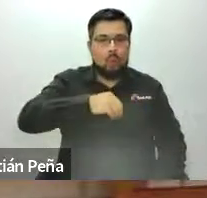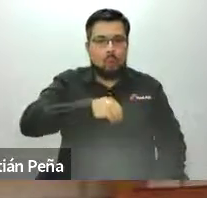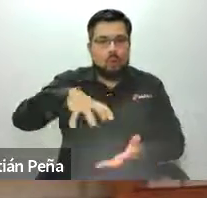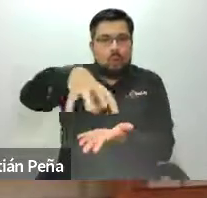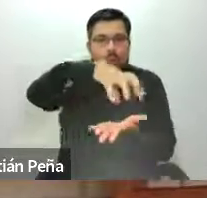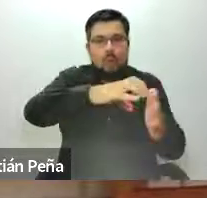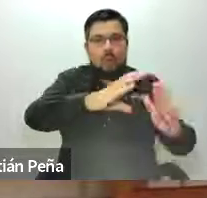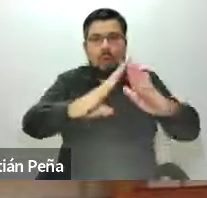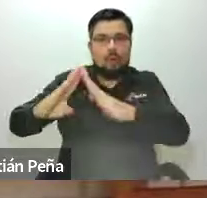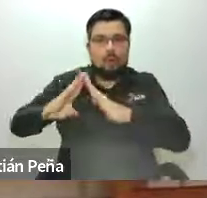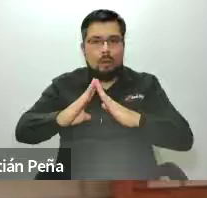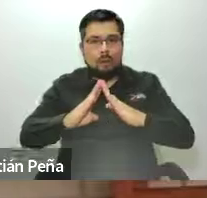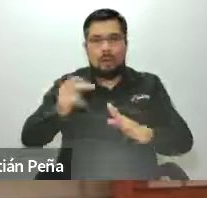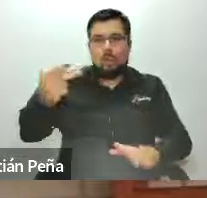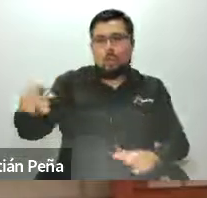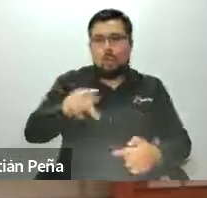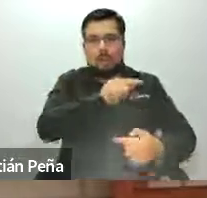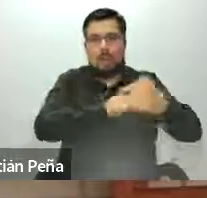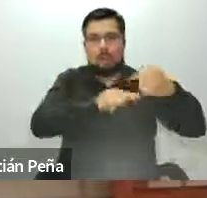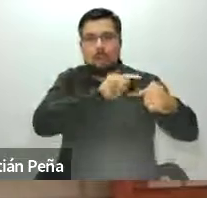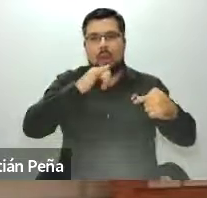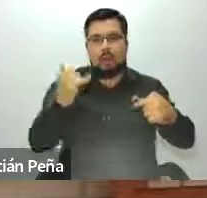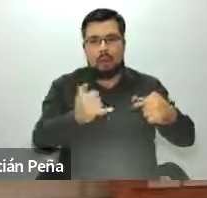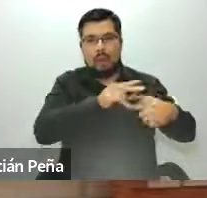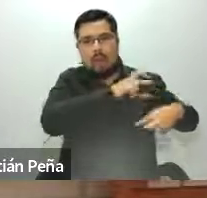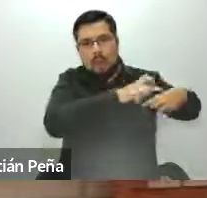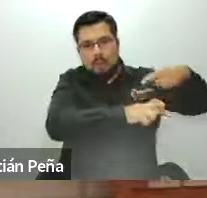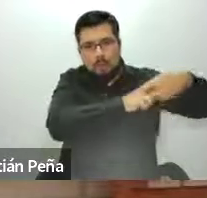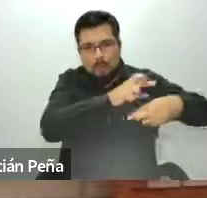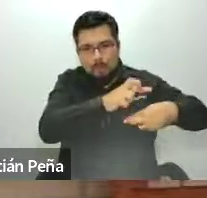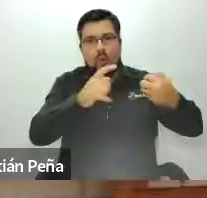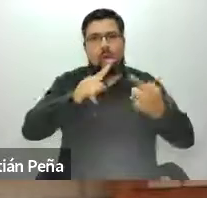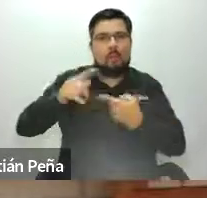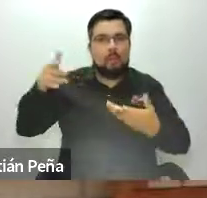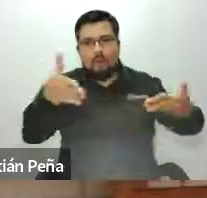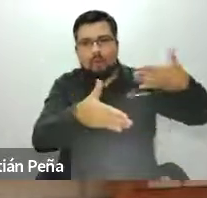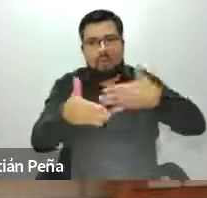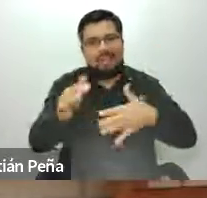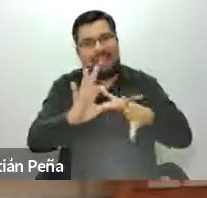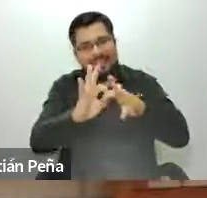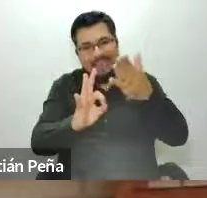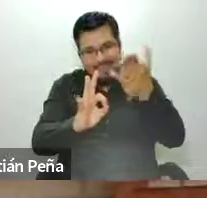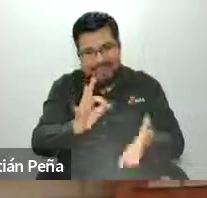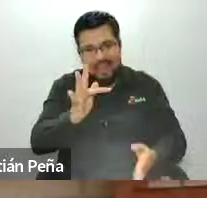su historia y el patrimonio para participar. Gracias, Fernanda.